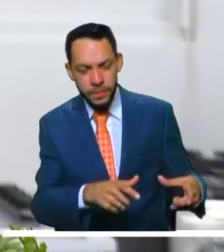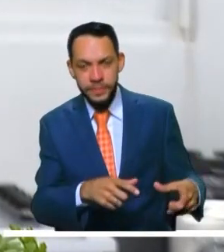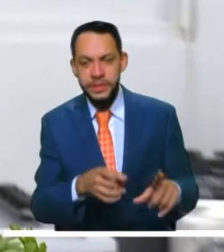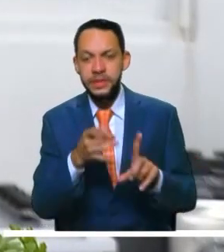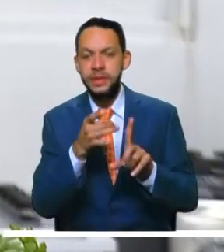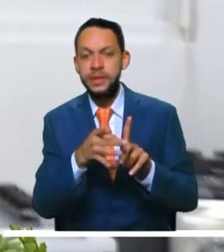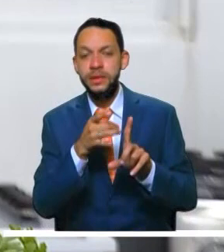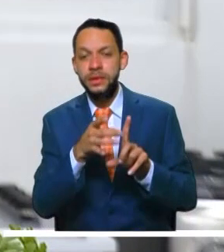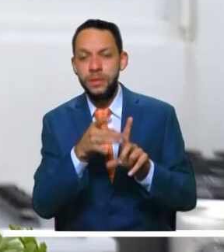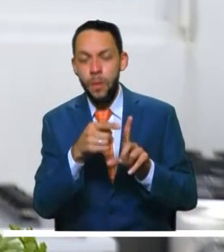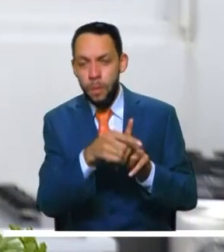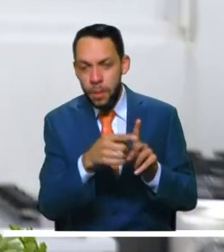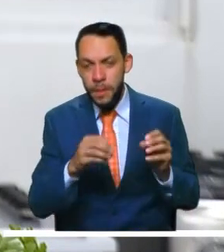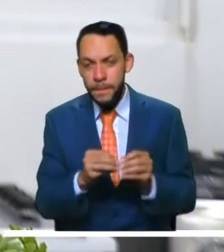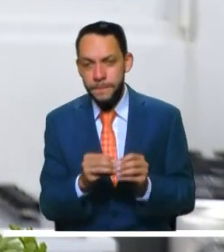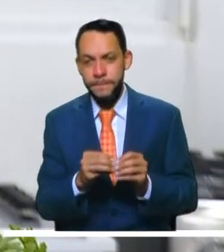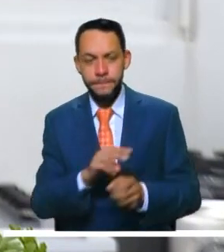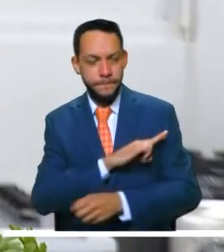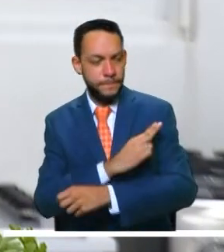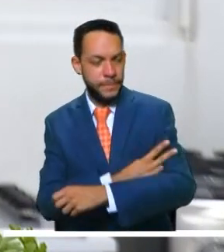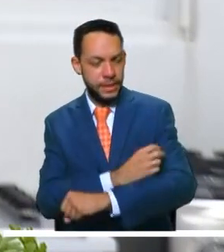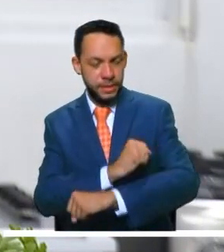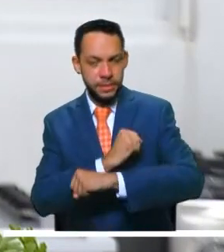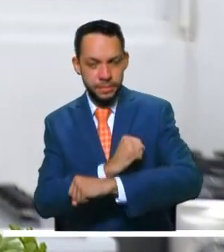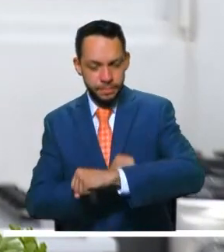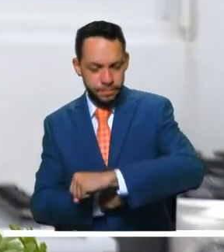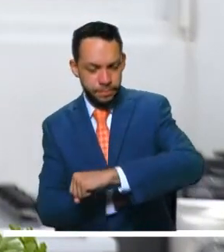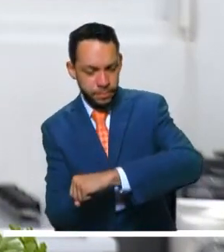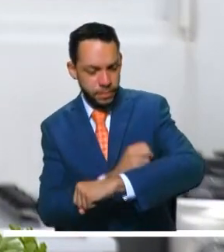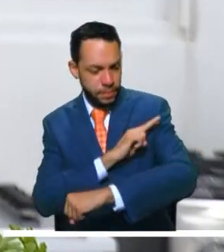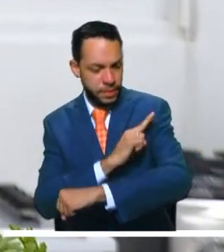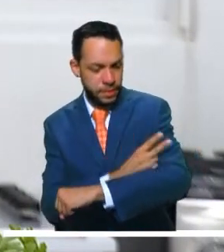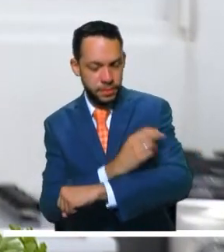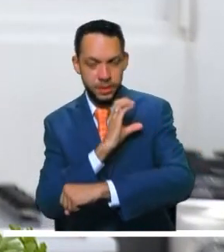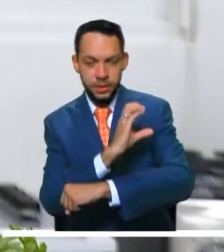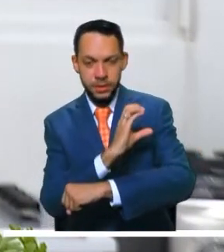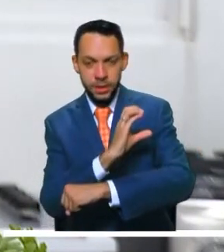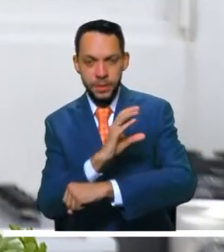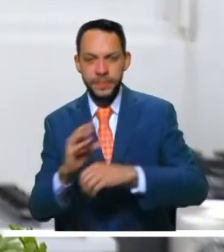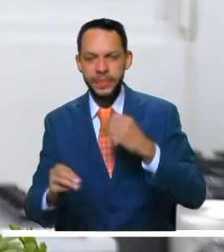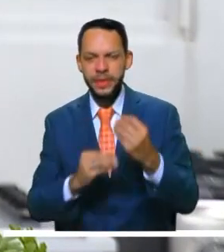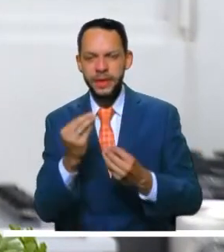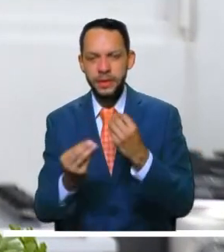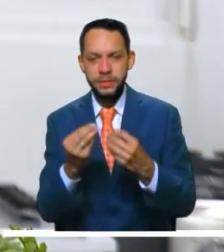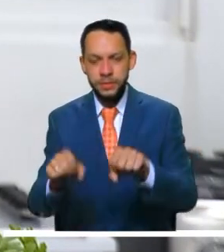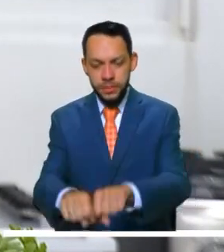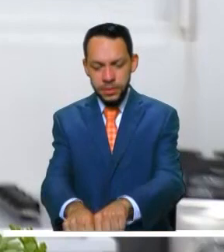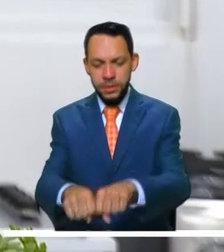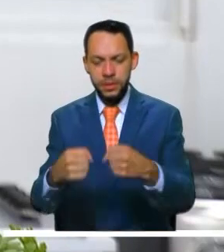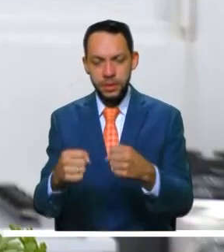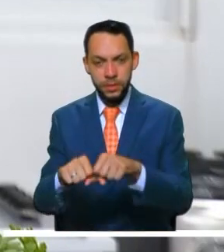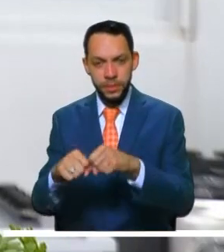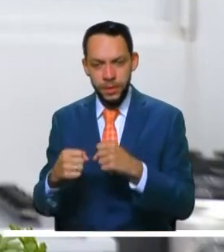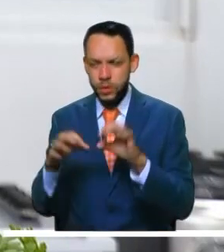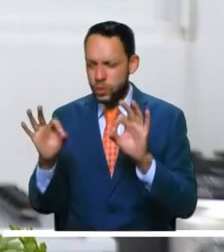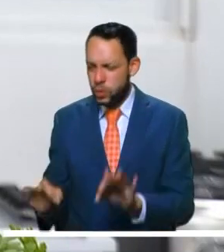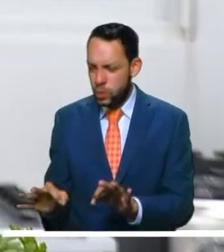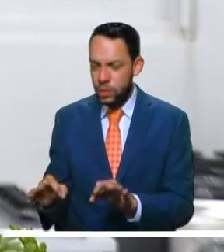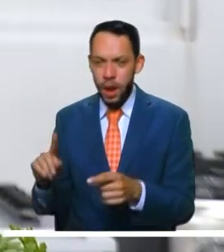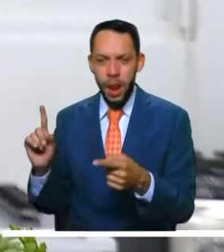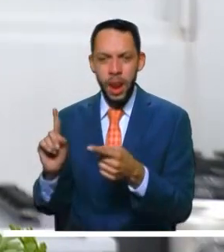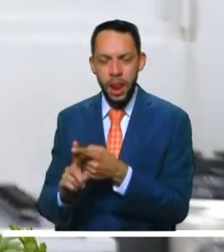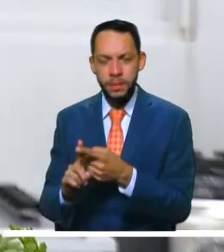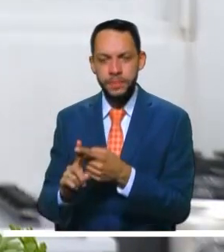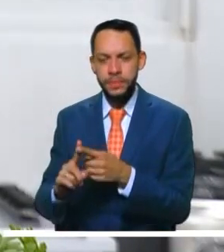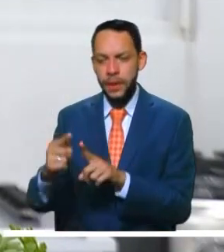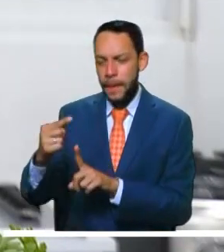hierro, las vitaminas como la vitamina C, se dañan, se deterioran, son termolábiles. Entonces